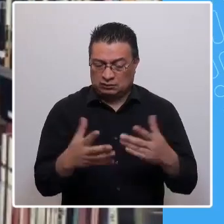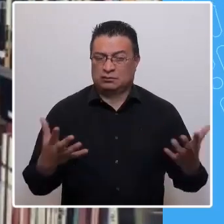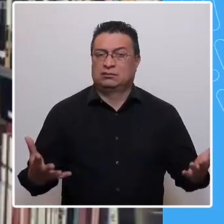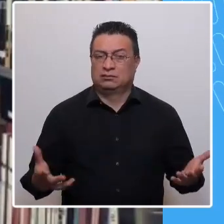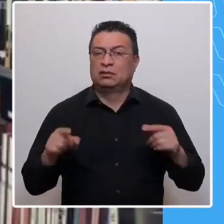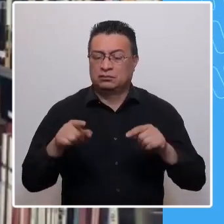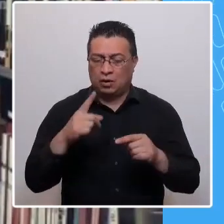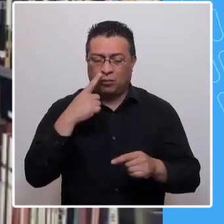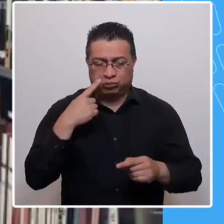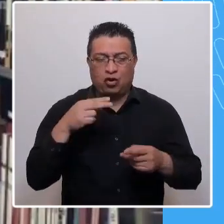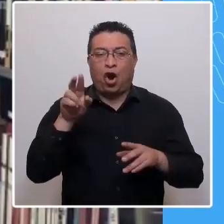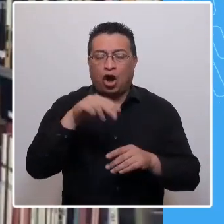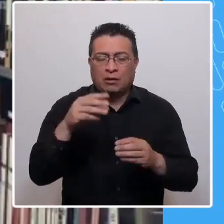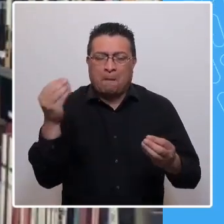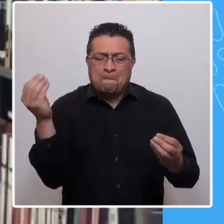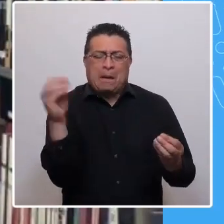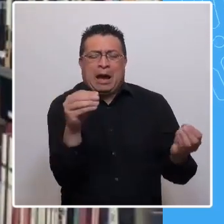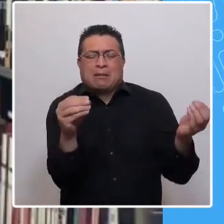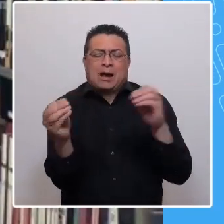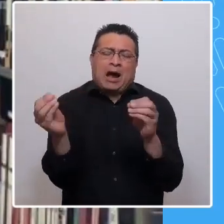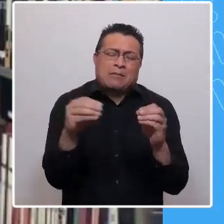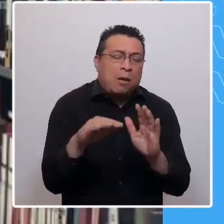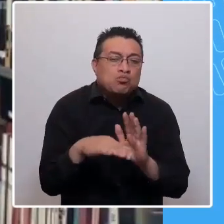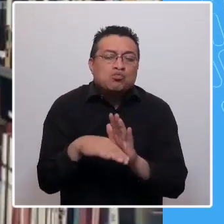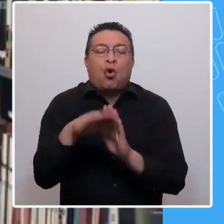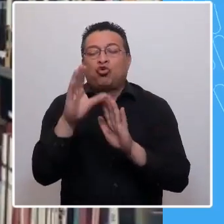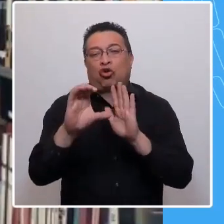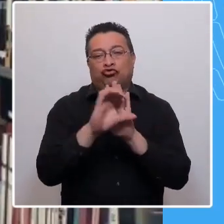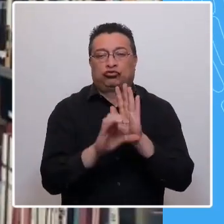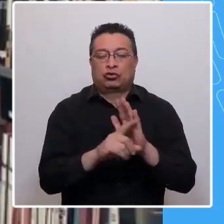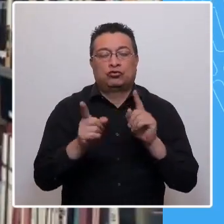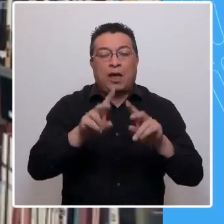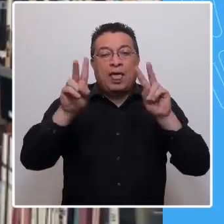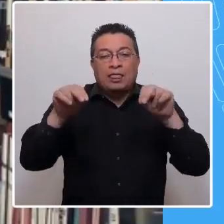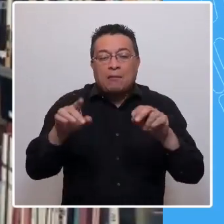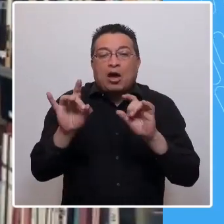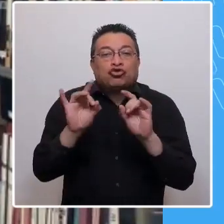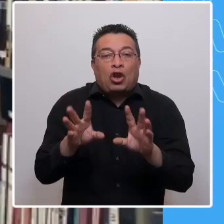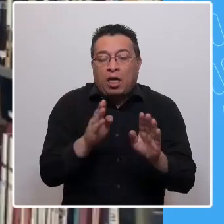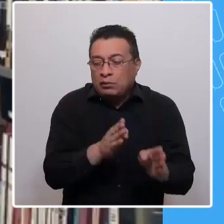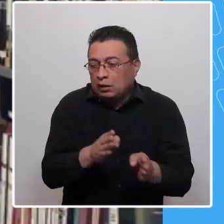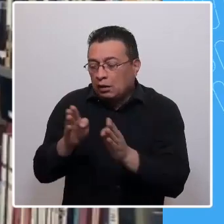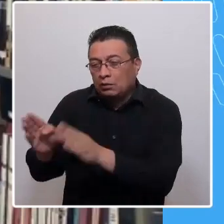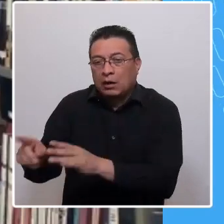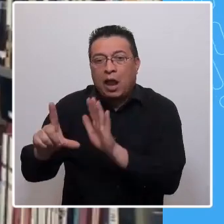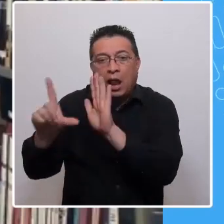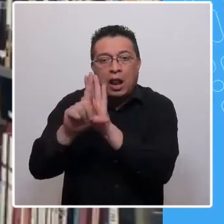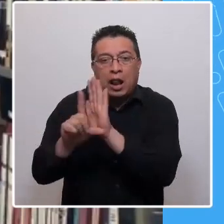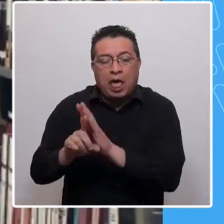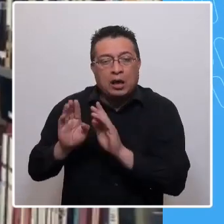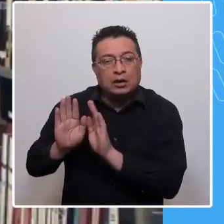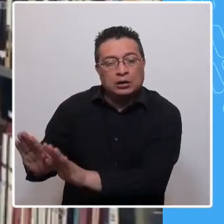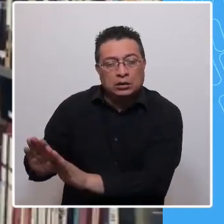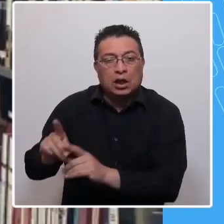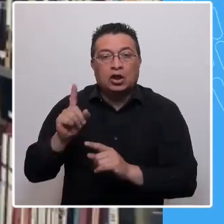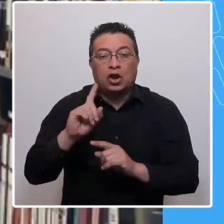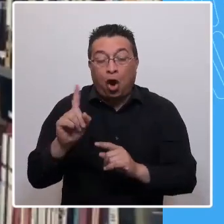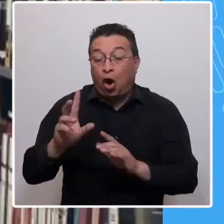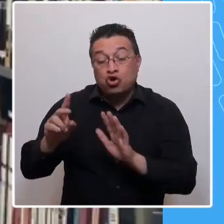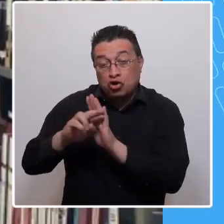vez más un maximalismo exacerbado. Es una materia que perfectamente puede ser regulada por la ley o no ser